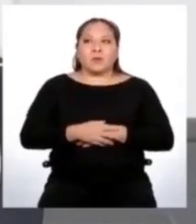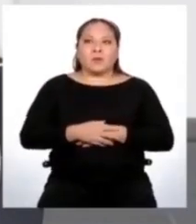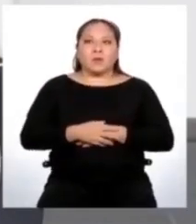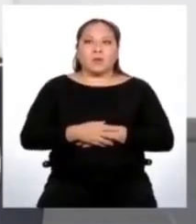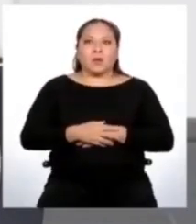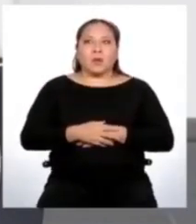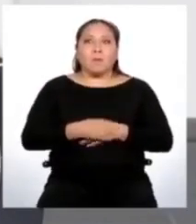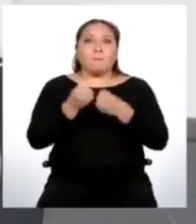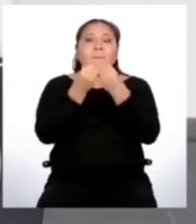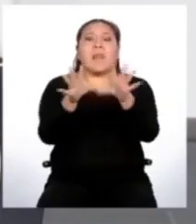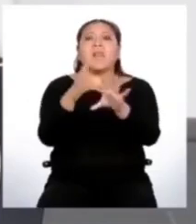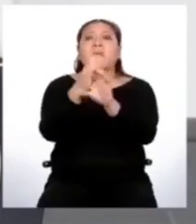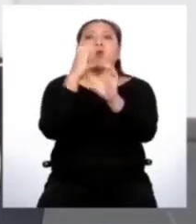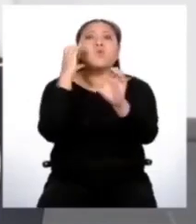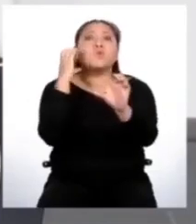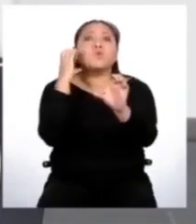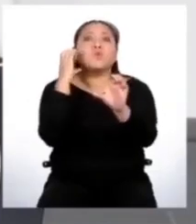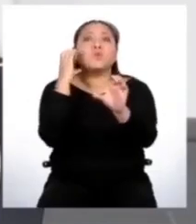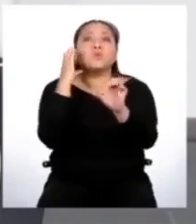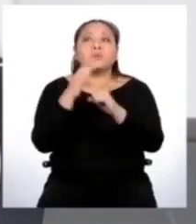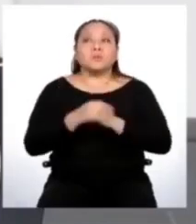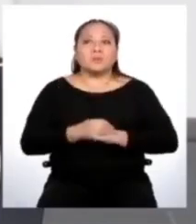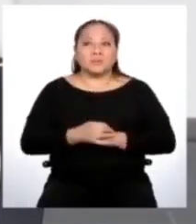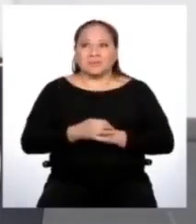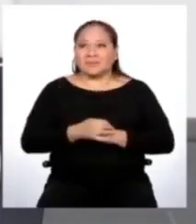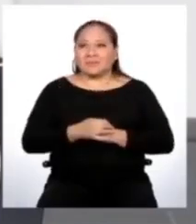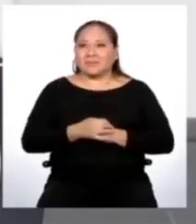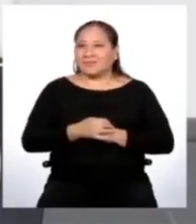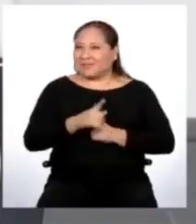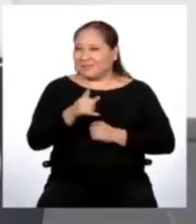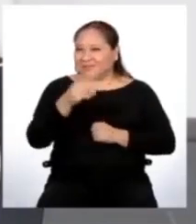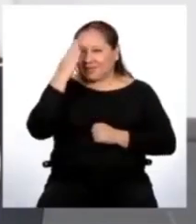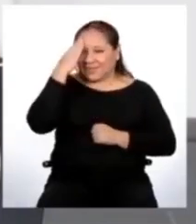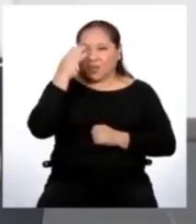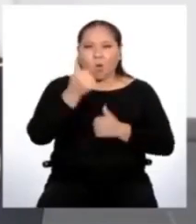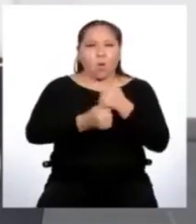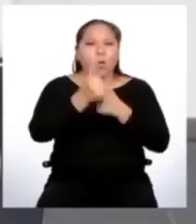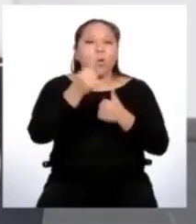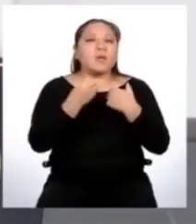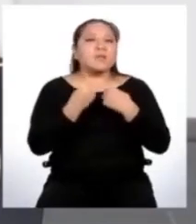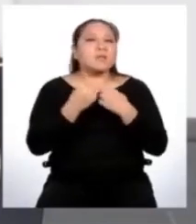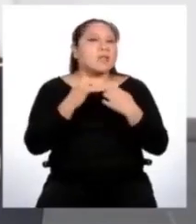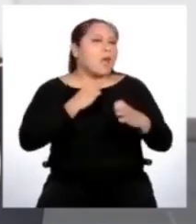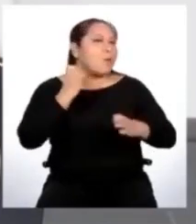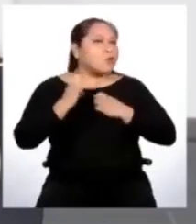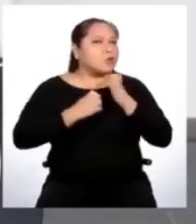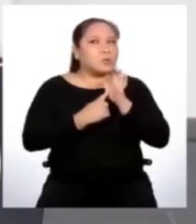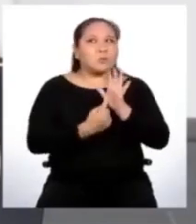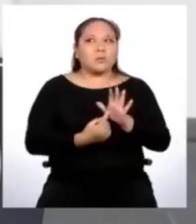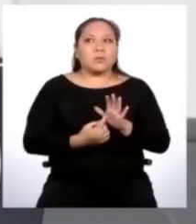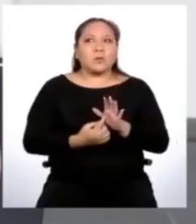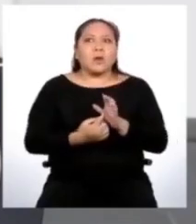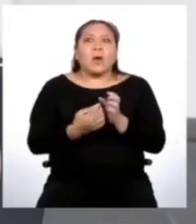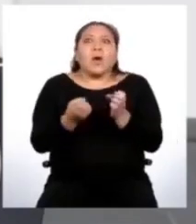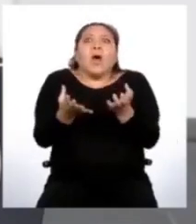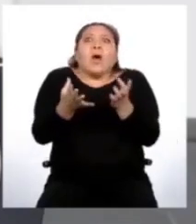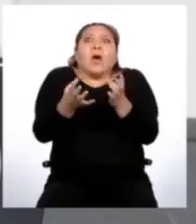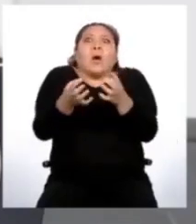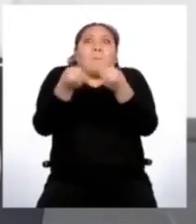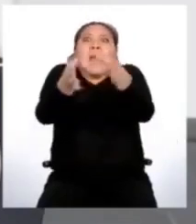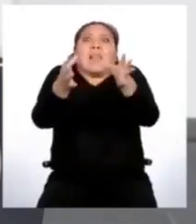¡Perdí el bus! ¿La tienen? ¿Qué emoción intento transmitirles? ¡Perdí el